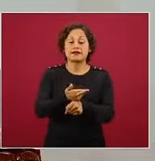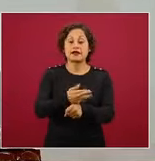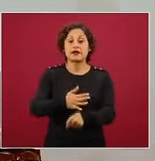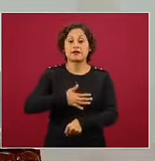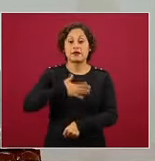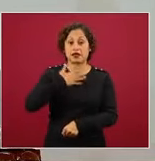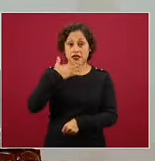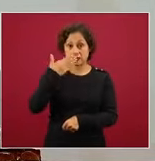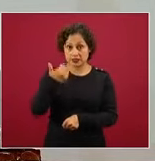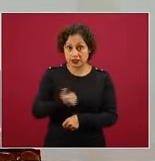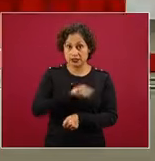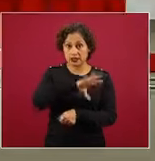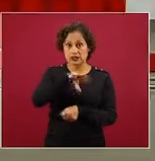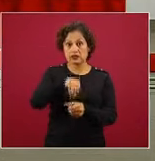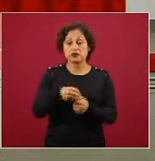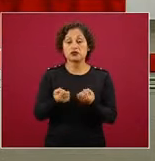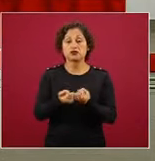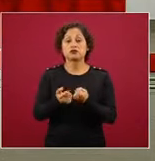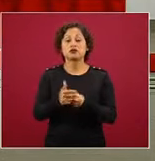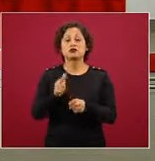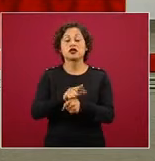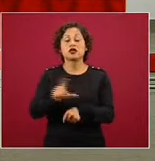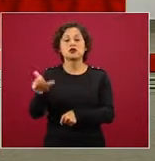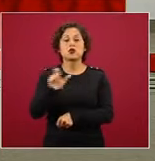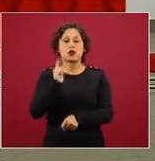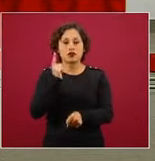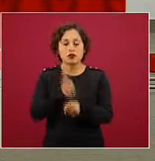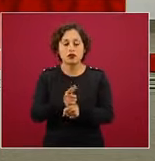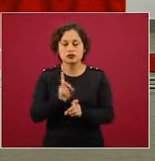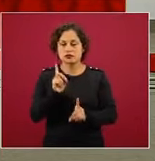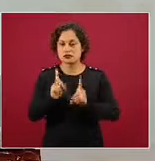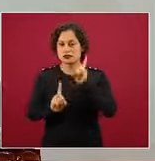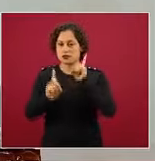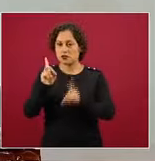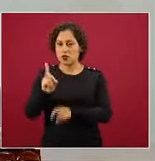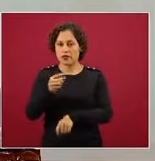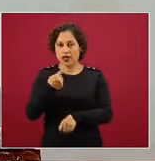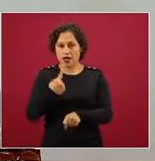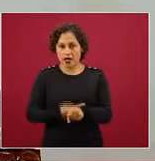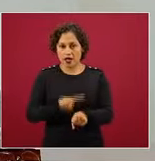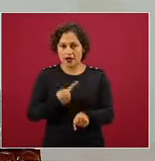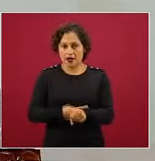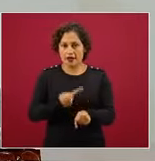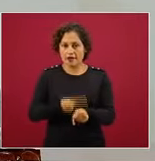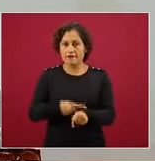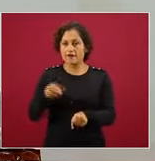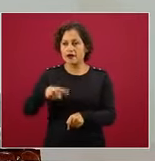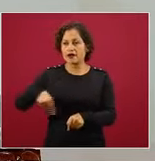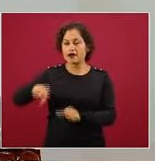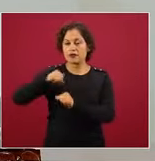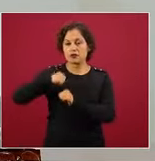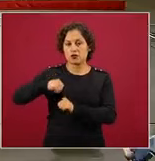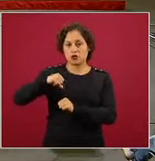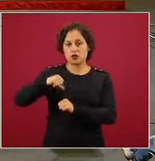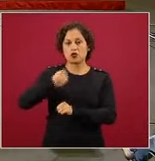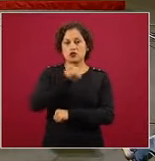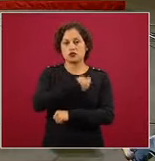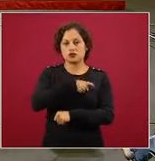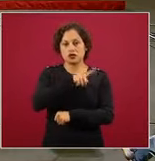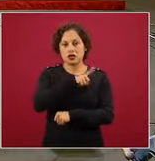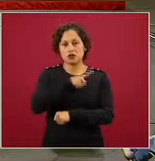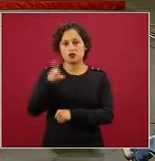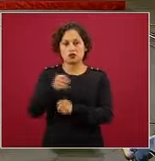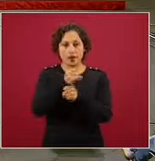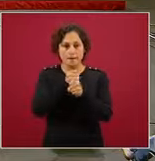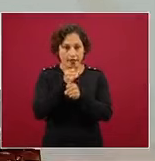que hay identificación de la sospecha hay una participación de la jurisdicción sanitaria, muestreo de todos los